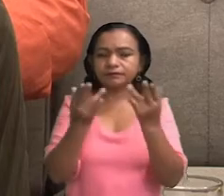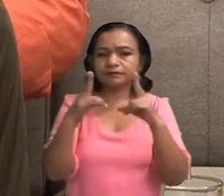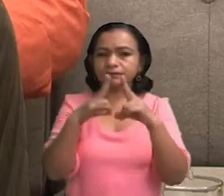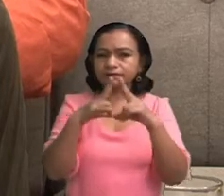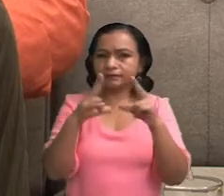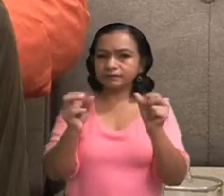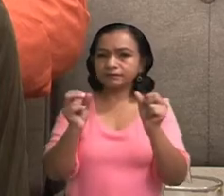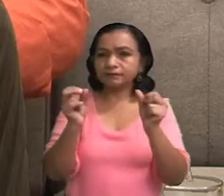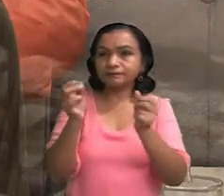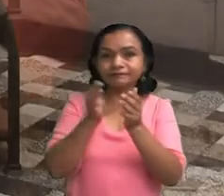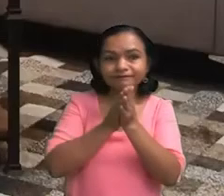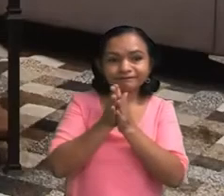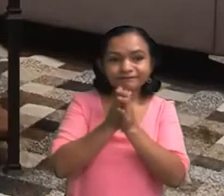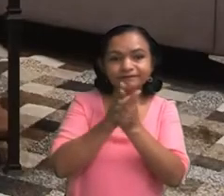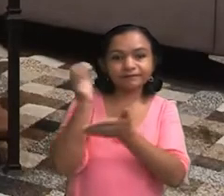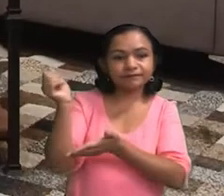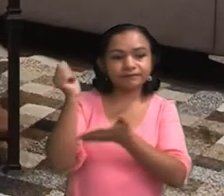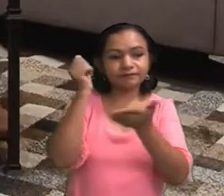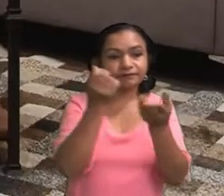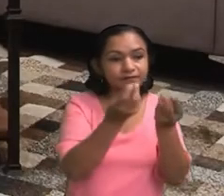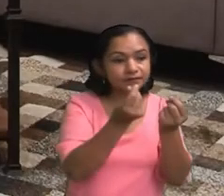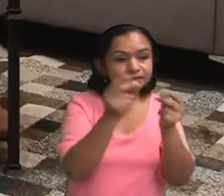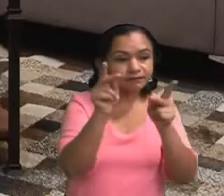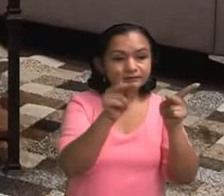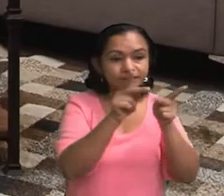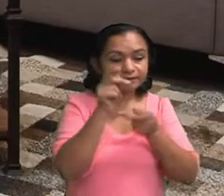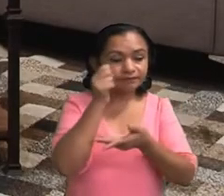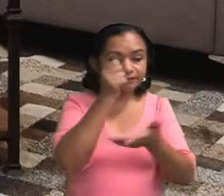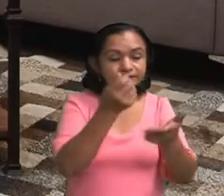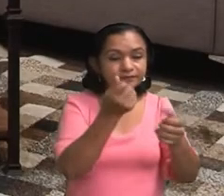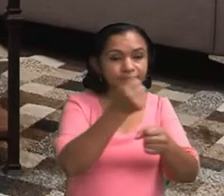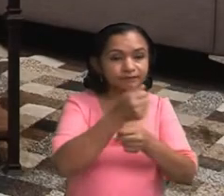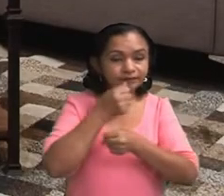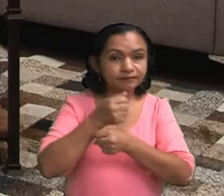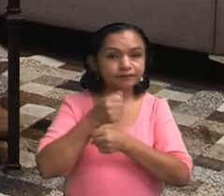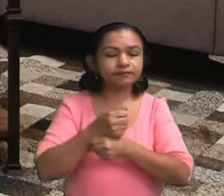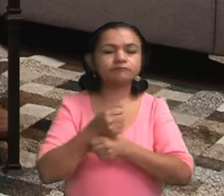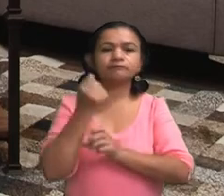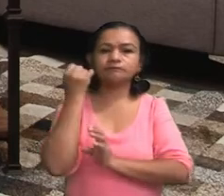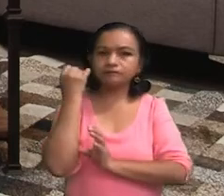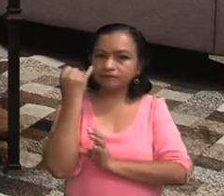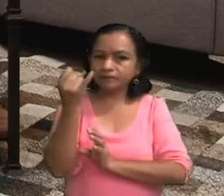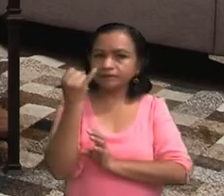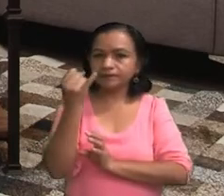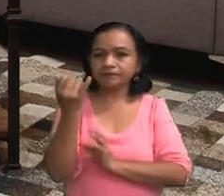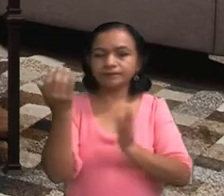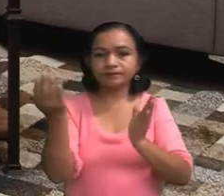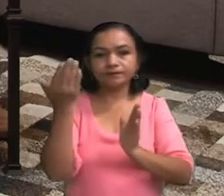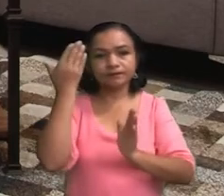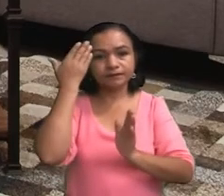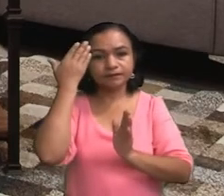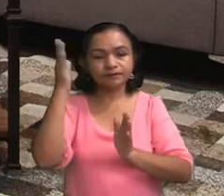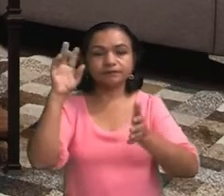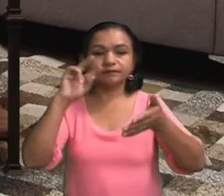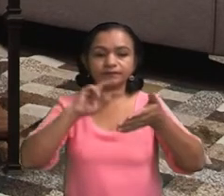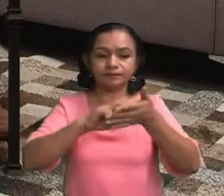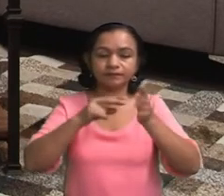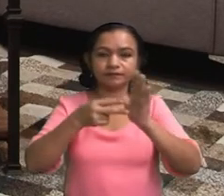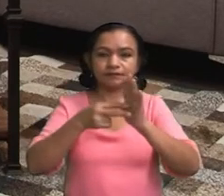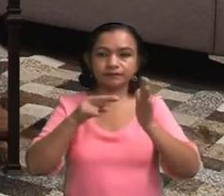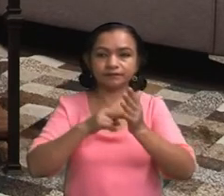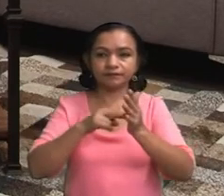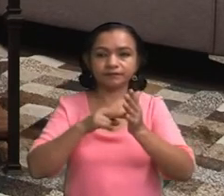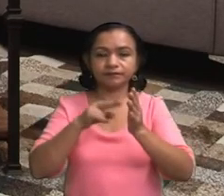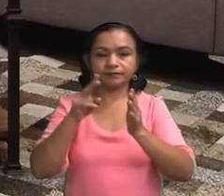atractivo para la inversión, ¿no? Dentro de la dinámica de producción agrícola. Claro que sí. Vos sabés que en ese sentido,